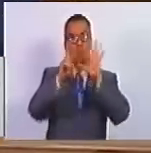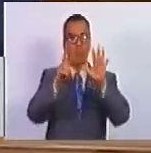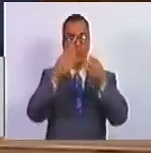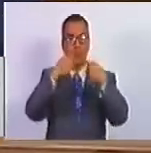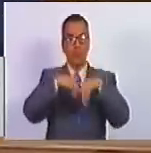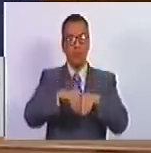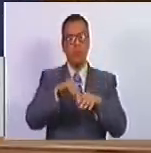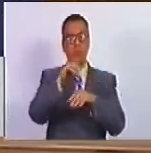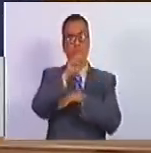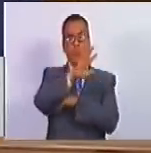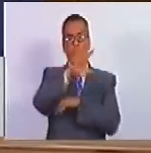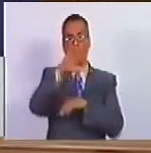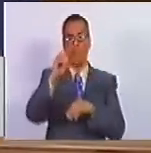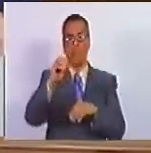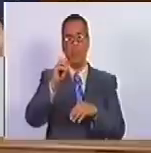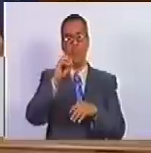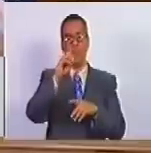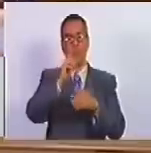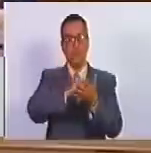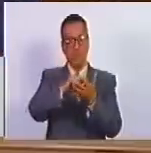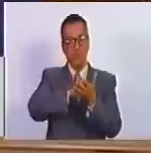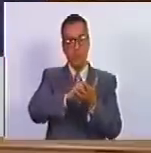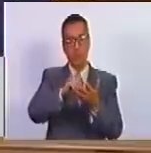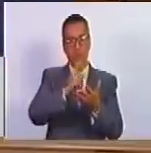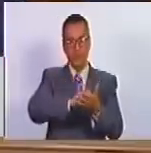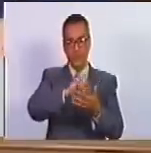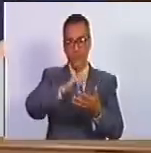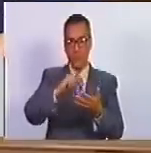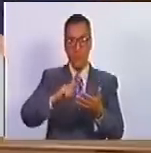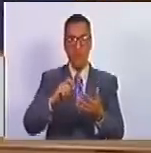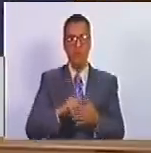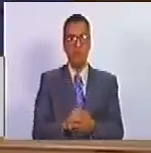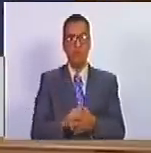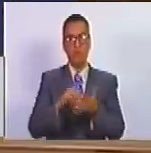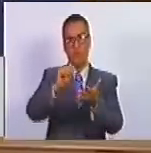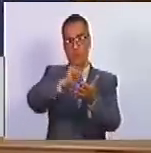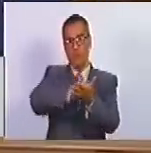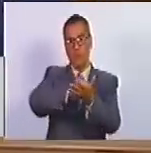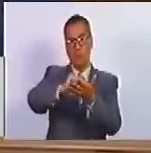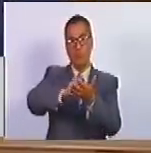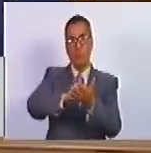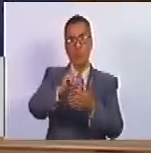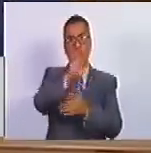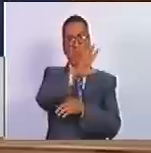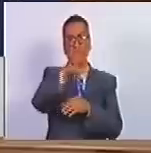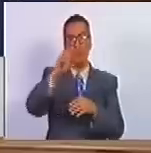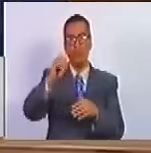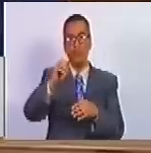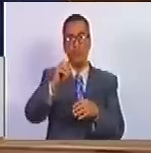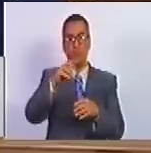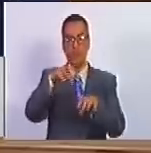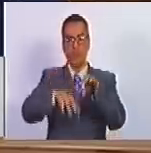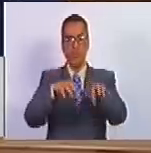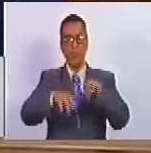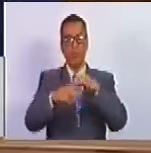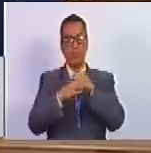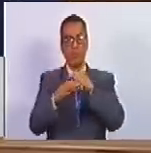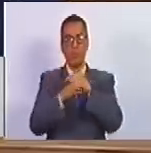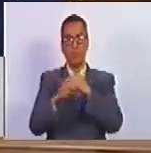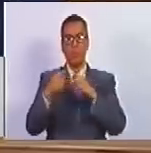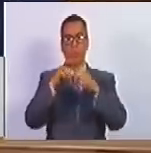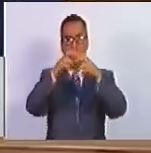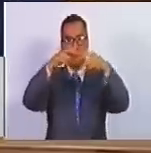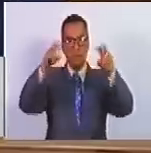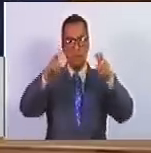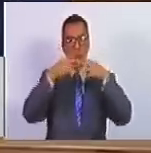a ser el artículo 50, el cual queda redactado en los siguientes términos. Artículo 50. Los estados y municipios deberán